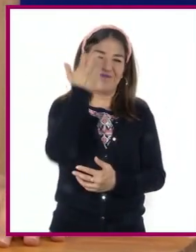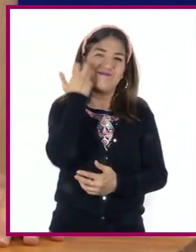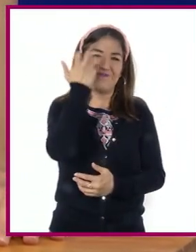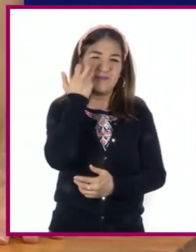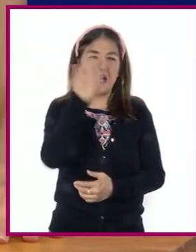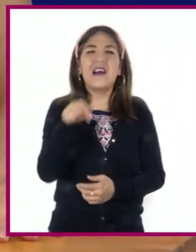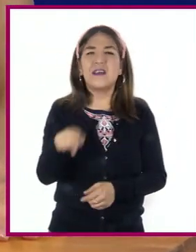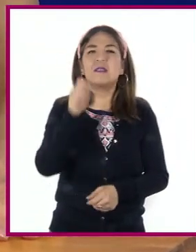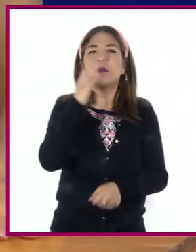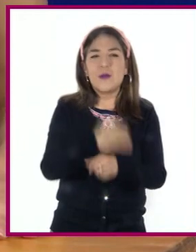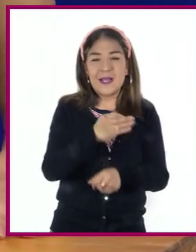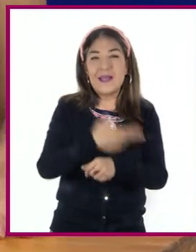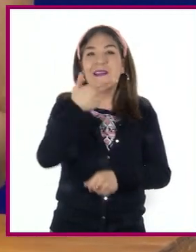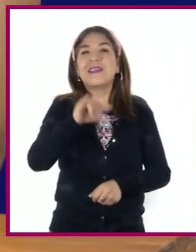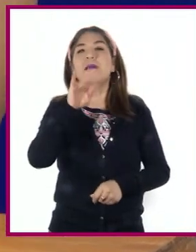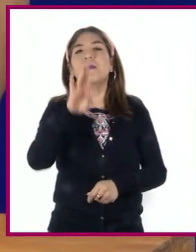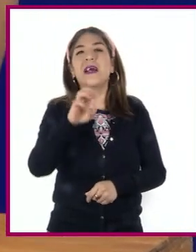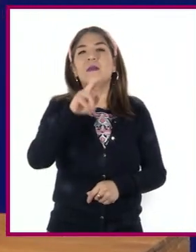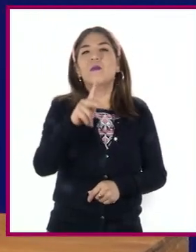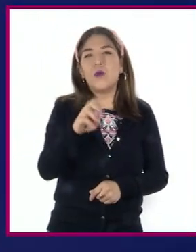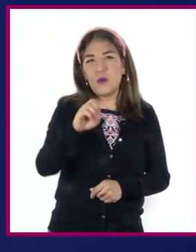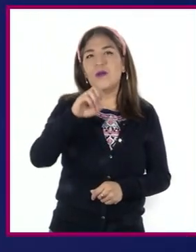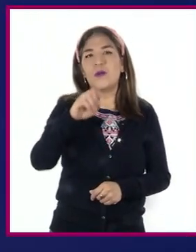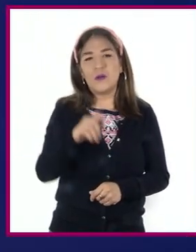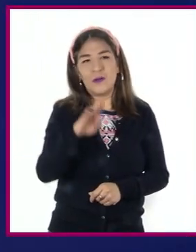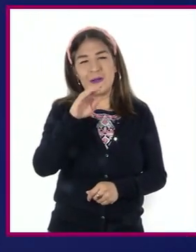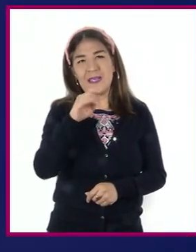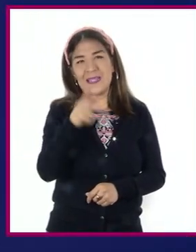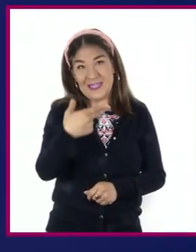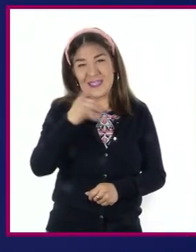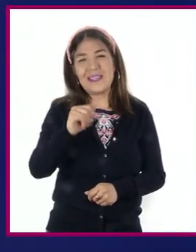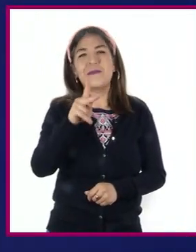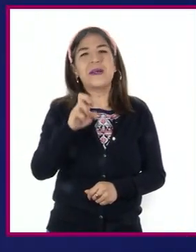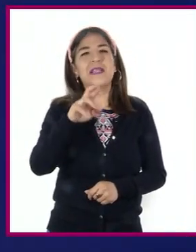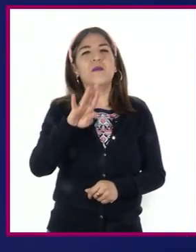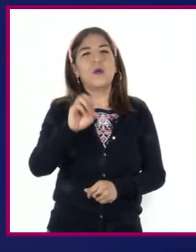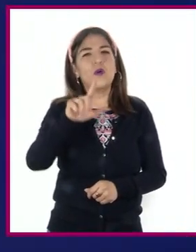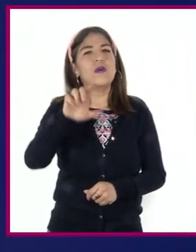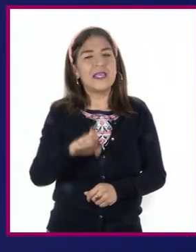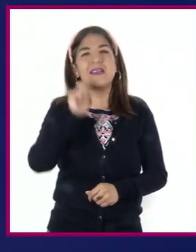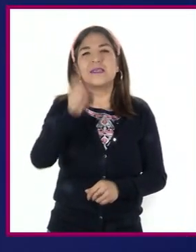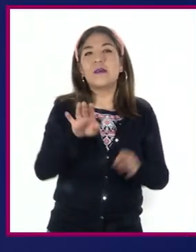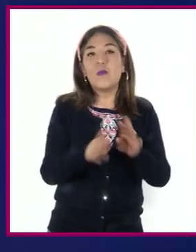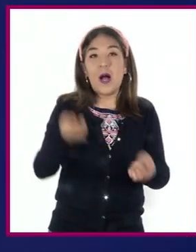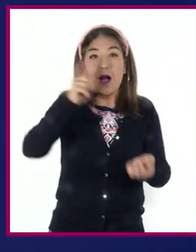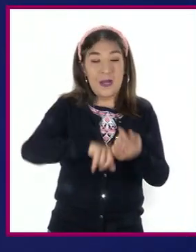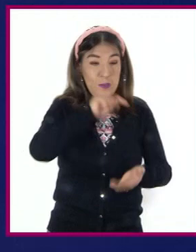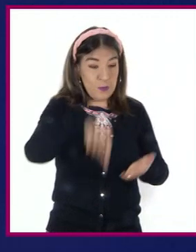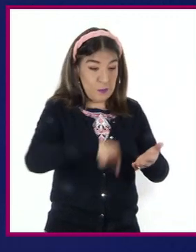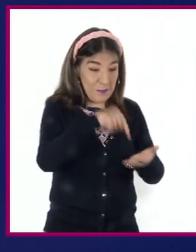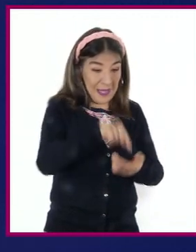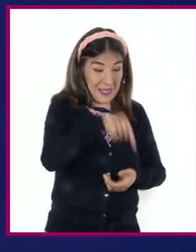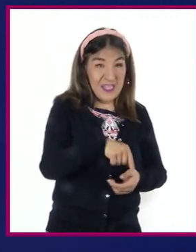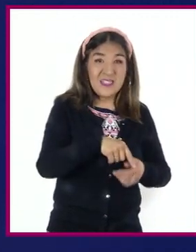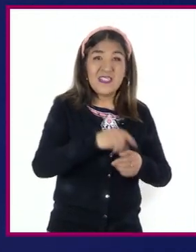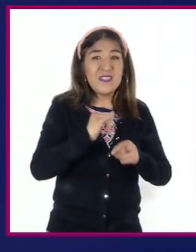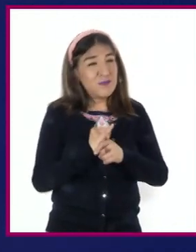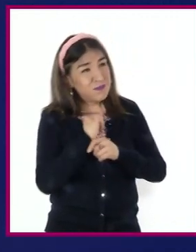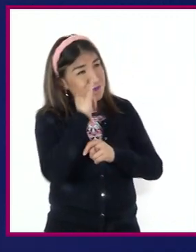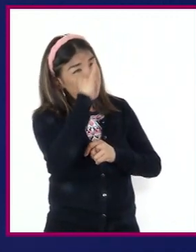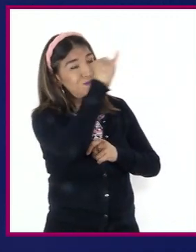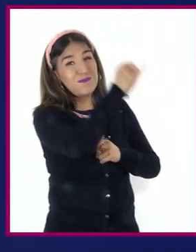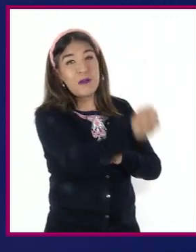los versos entre sí. Leamos el siguiente poema de José Martí, que ya hemos visto en programas pasados,